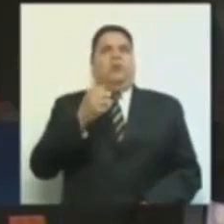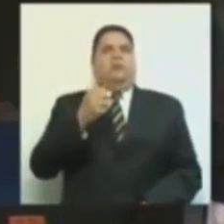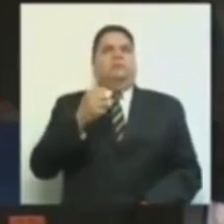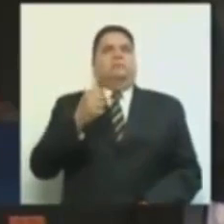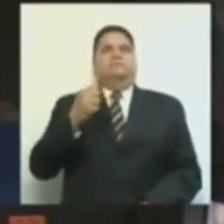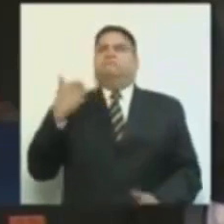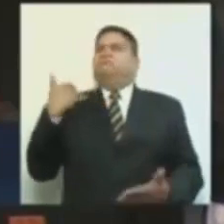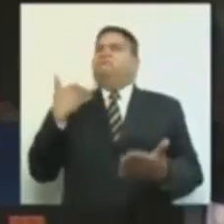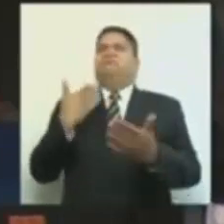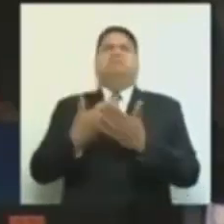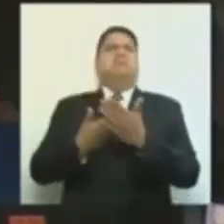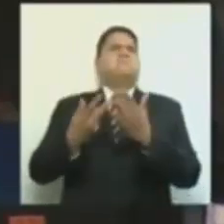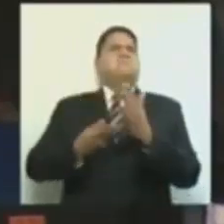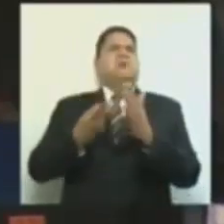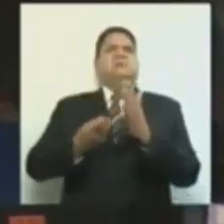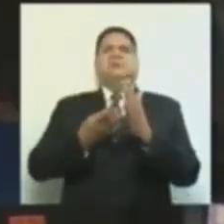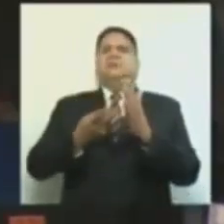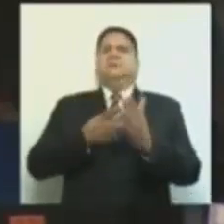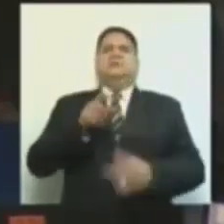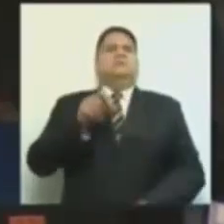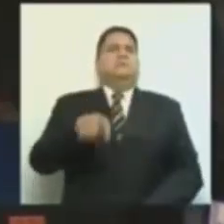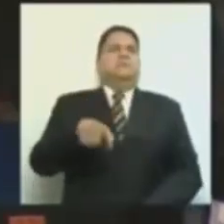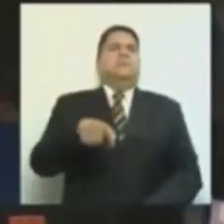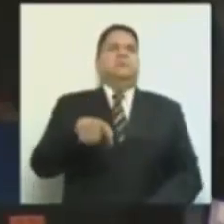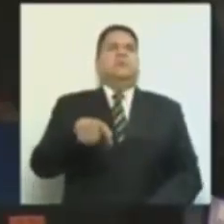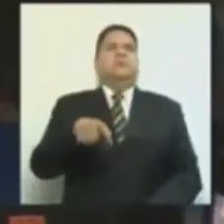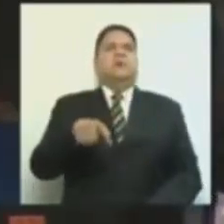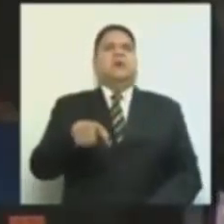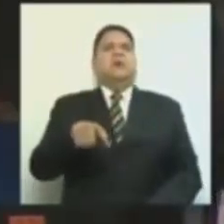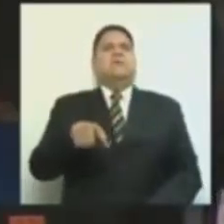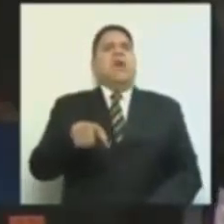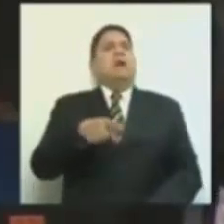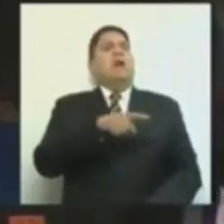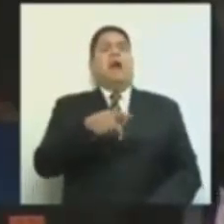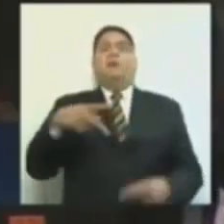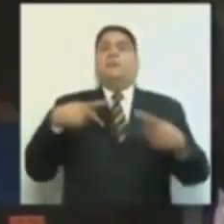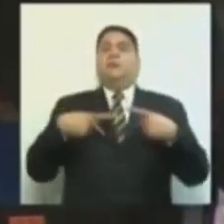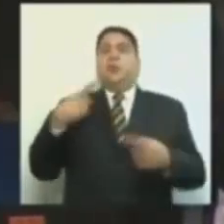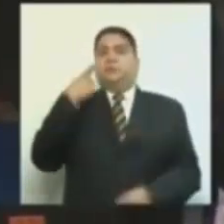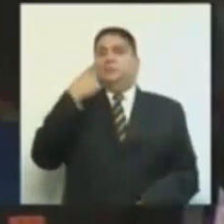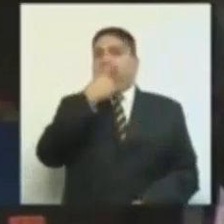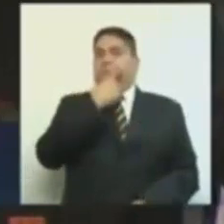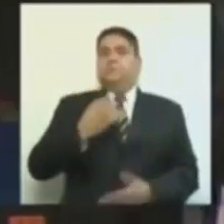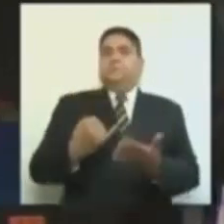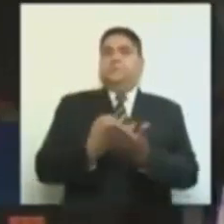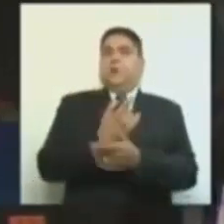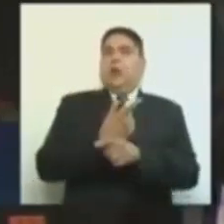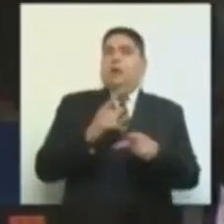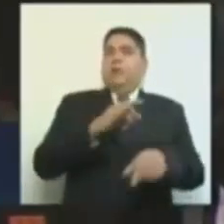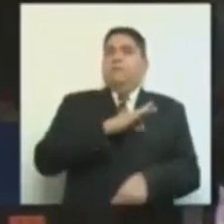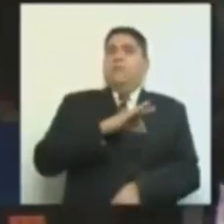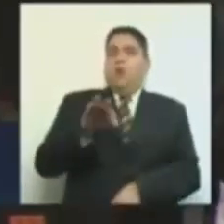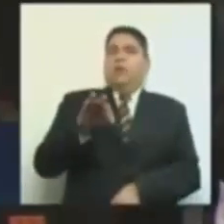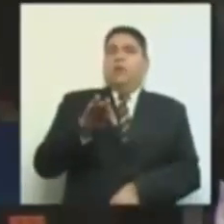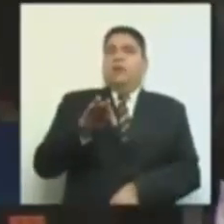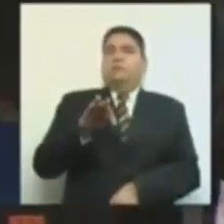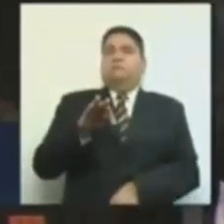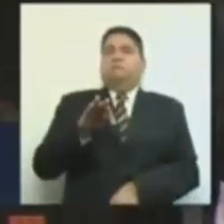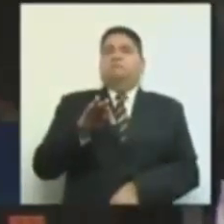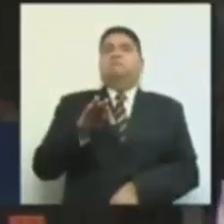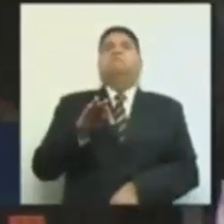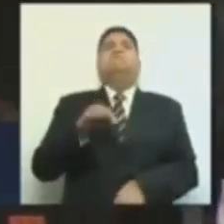Es un atropello al Estado de Derecho, pero además la desaparición de los